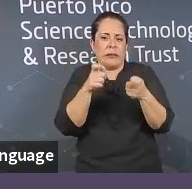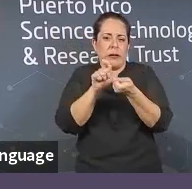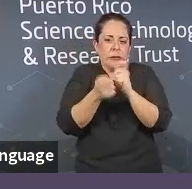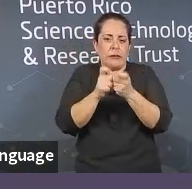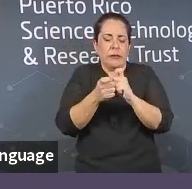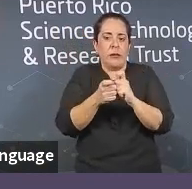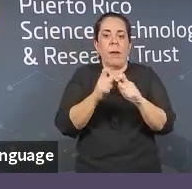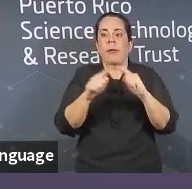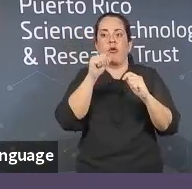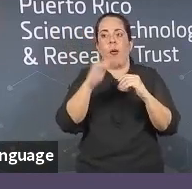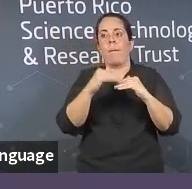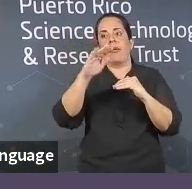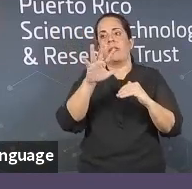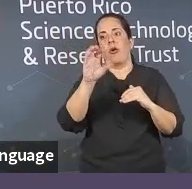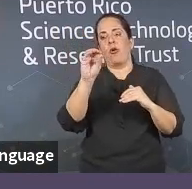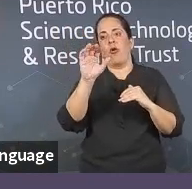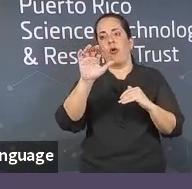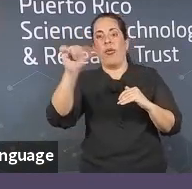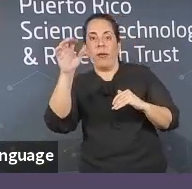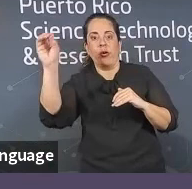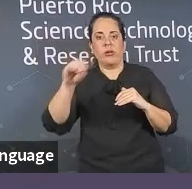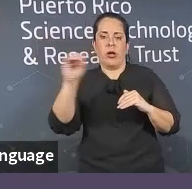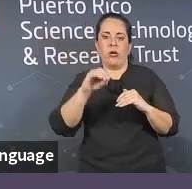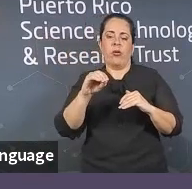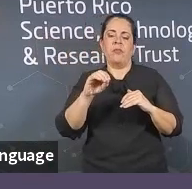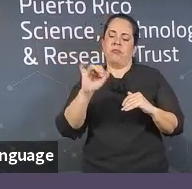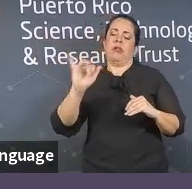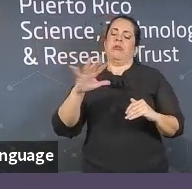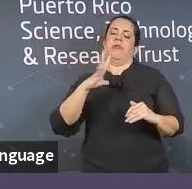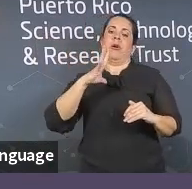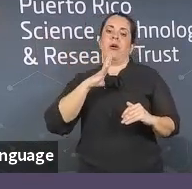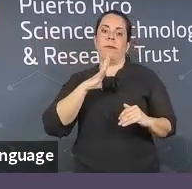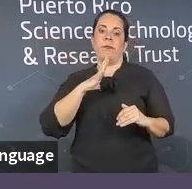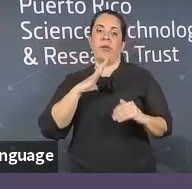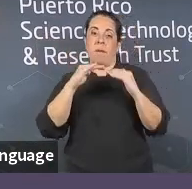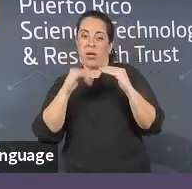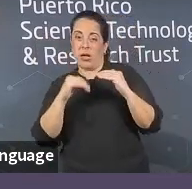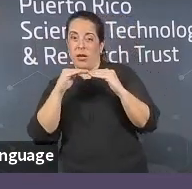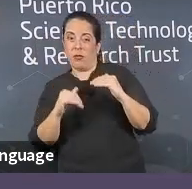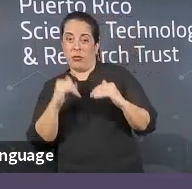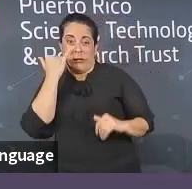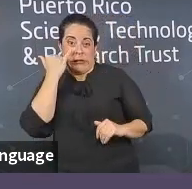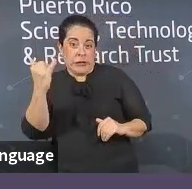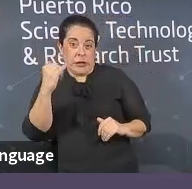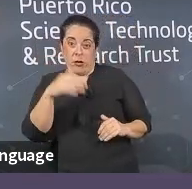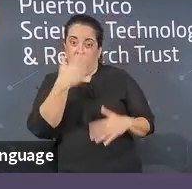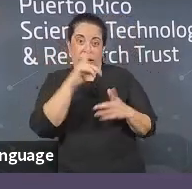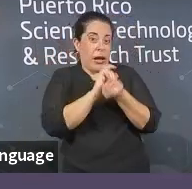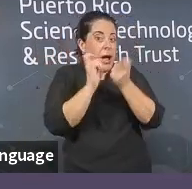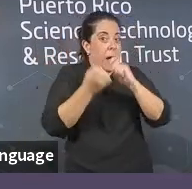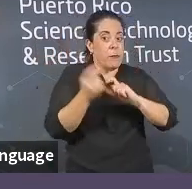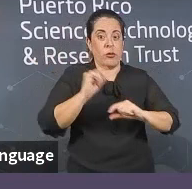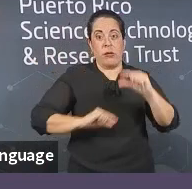más del 5 o el 10%, estaríamos muy bien. Como un mínimo, si no hay un cambio de